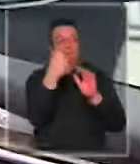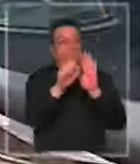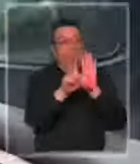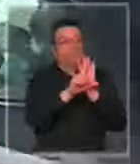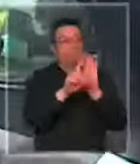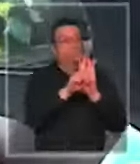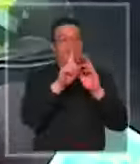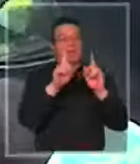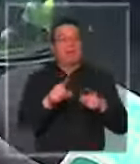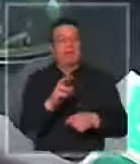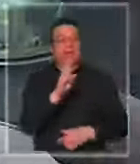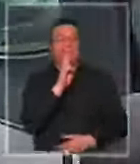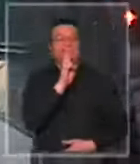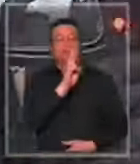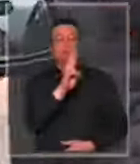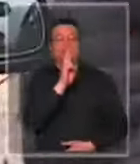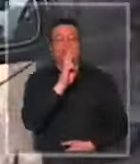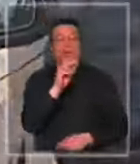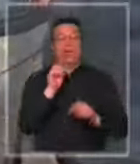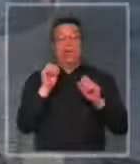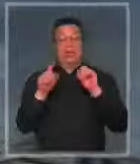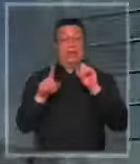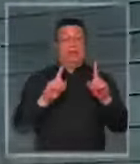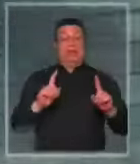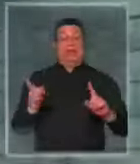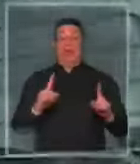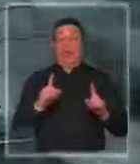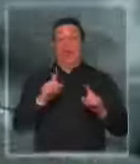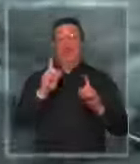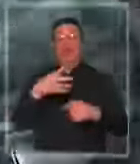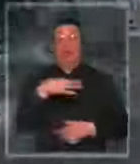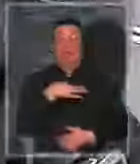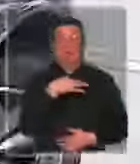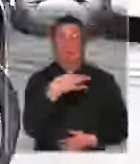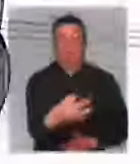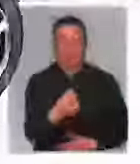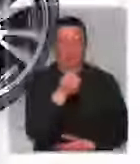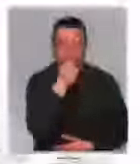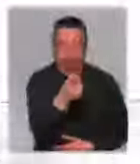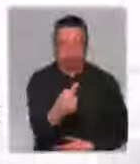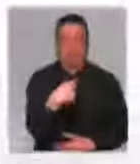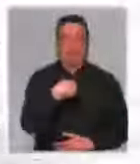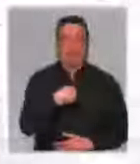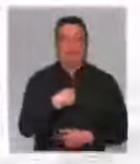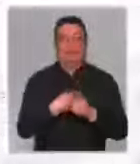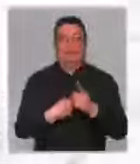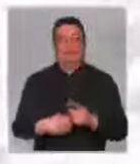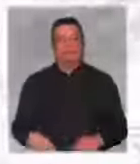responder en la audiencia, ya no como defensa de alguien, sino que como un imputado más.